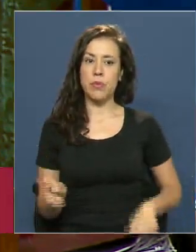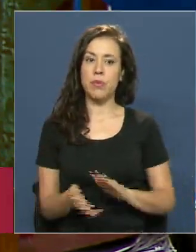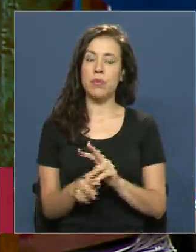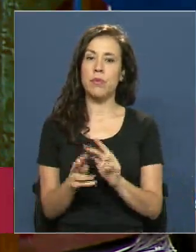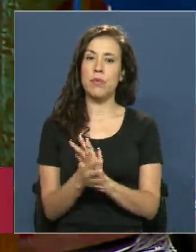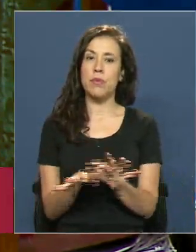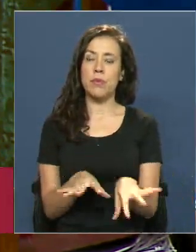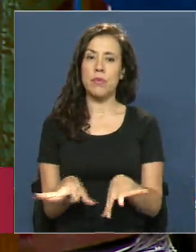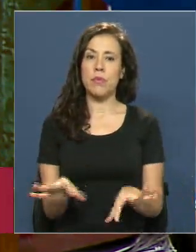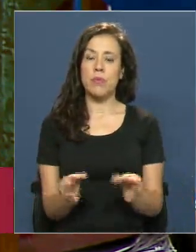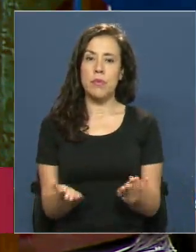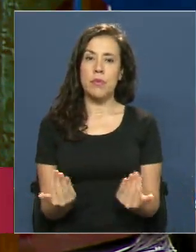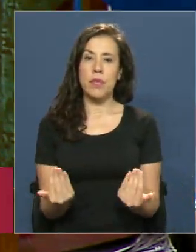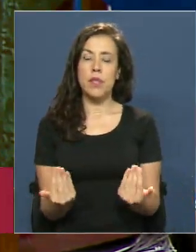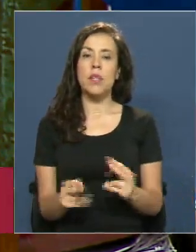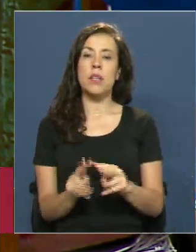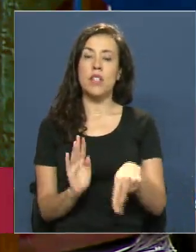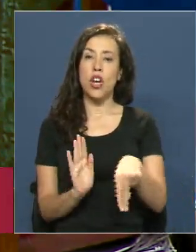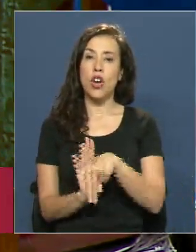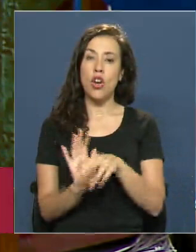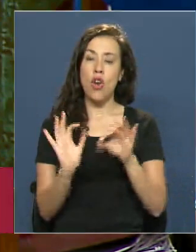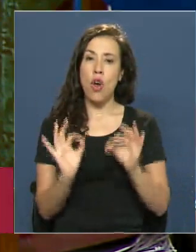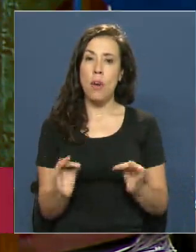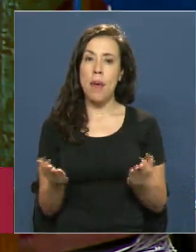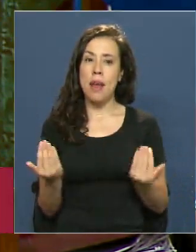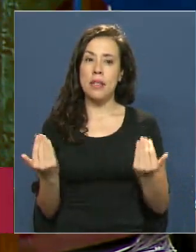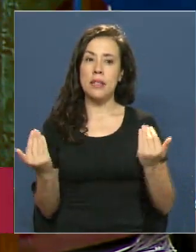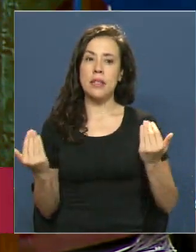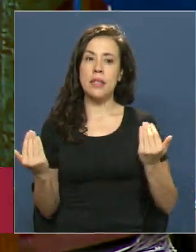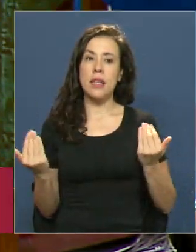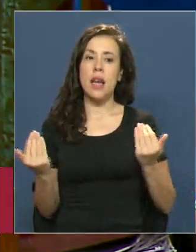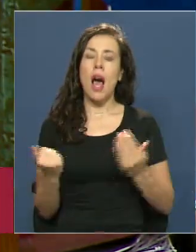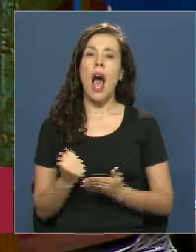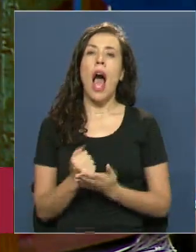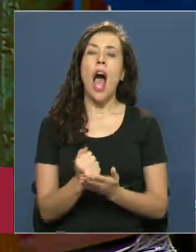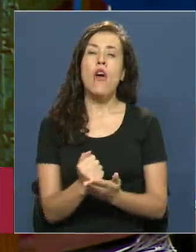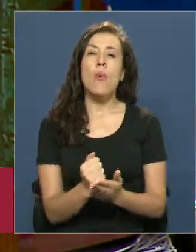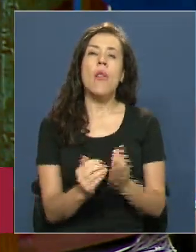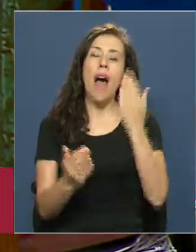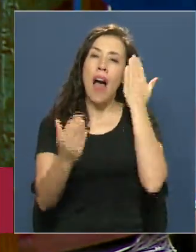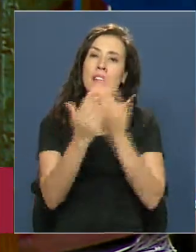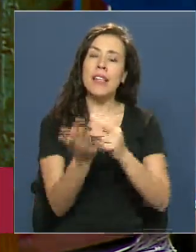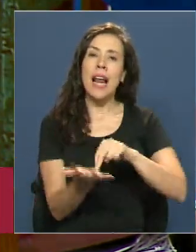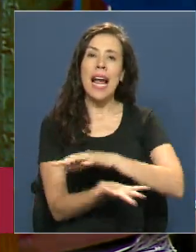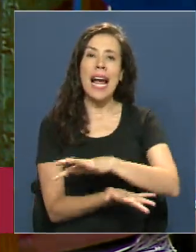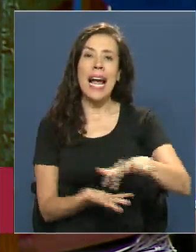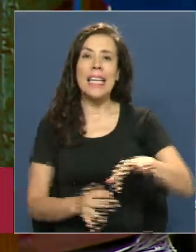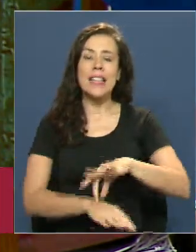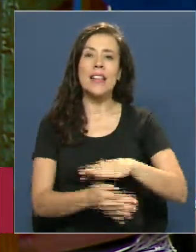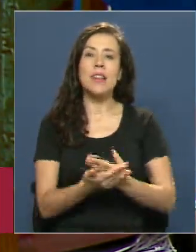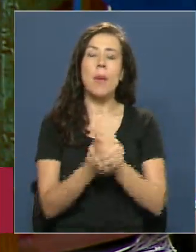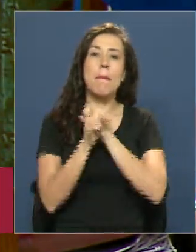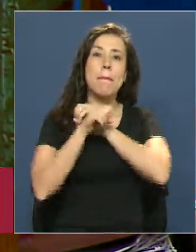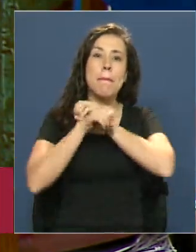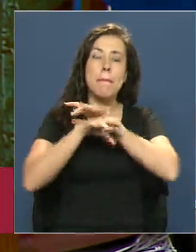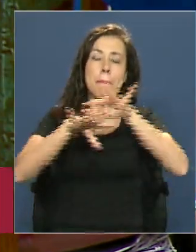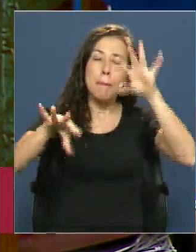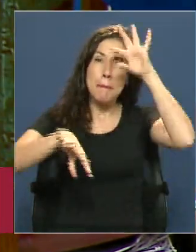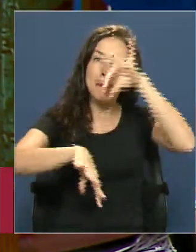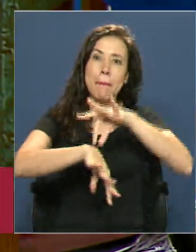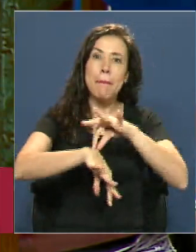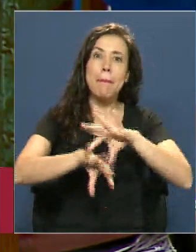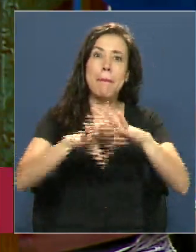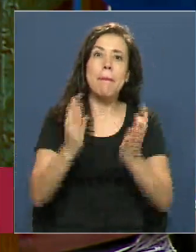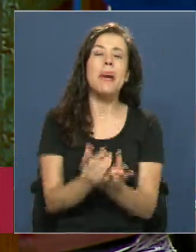medidas necesarias y dicte la normativa pertinente que contribuya a hacer frente a la crisis sanitaria de la pandemia conocido